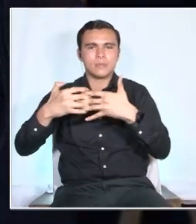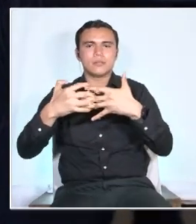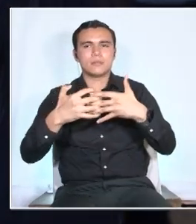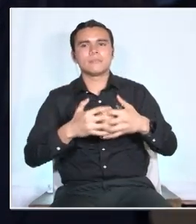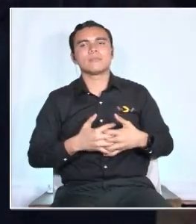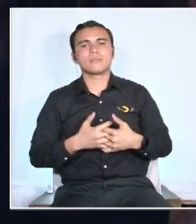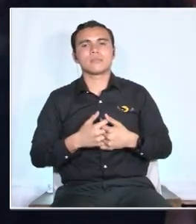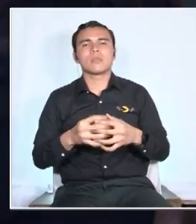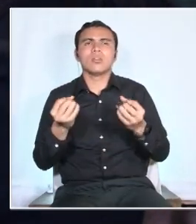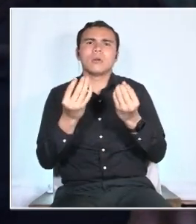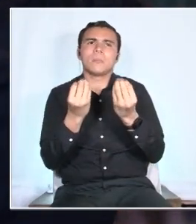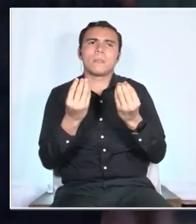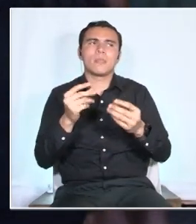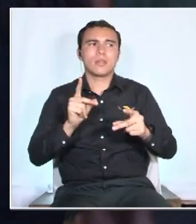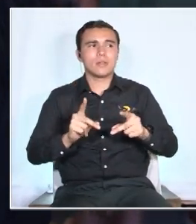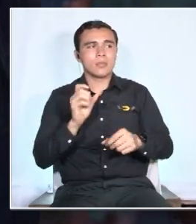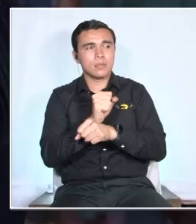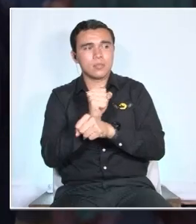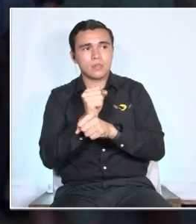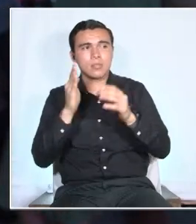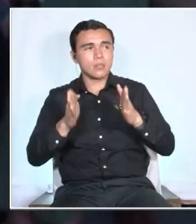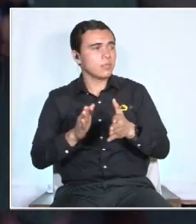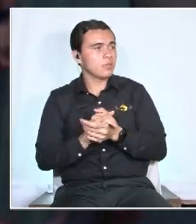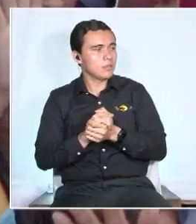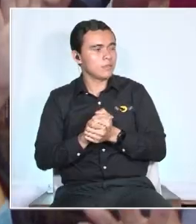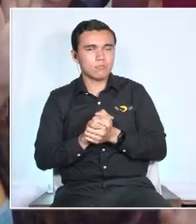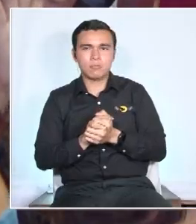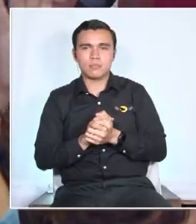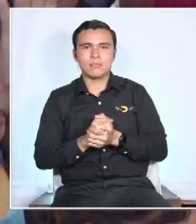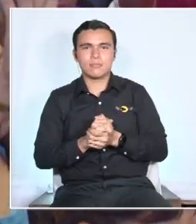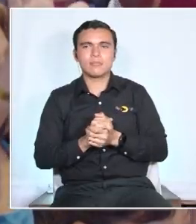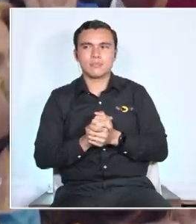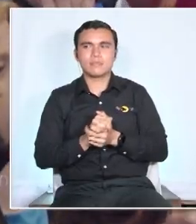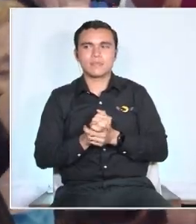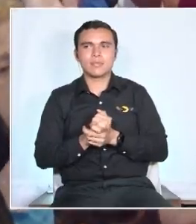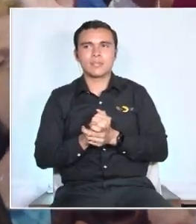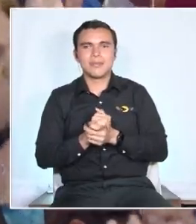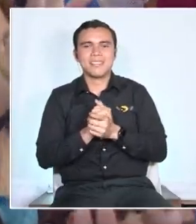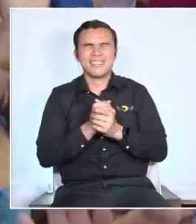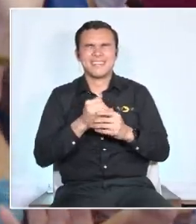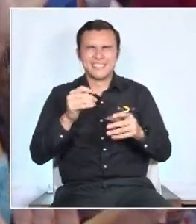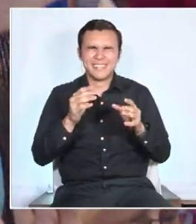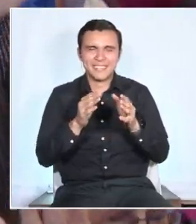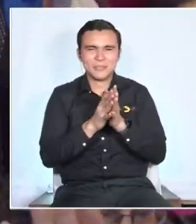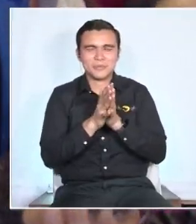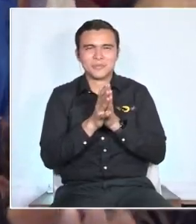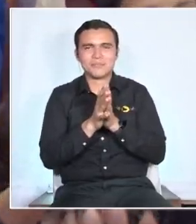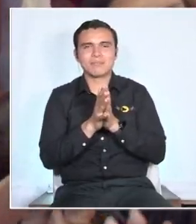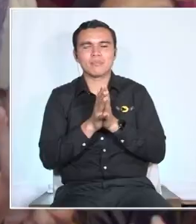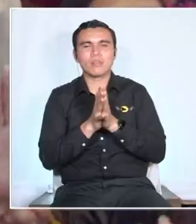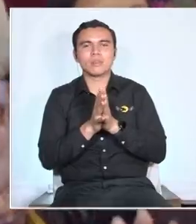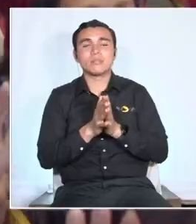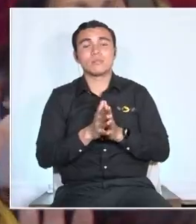cuánto empresario aquí. ¿Son todos empresarios? ¿Todos estos son empresarios? ¿O se están colando uno que otro? A ver, wow,